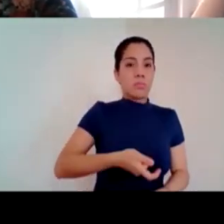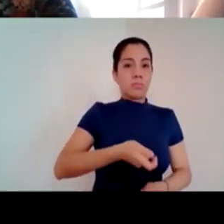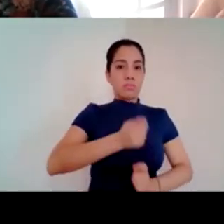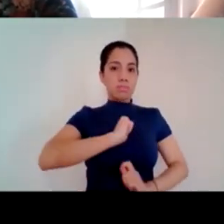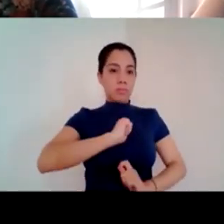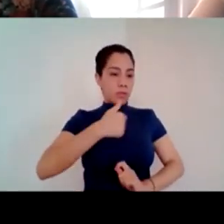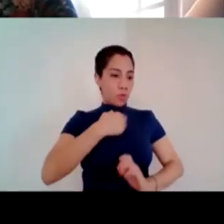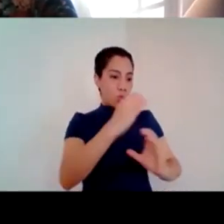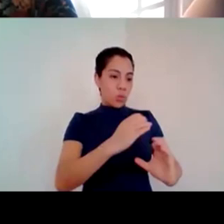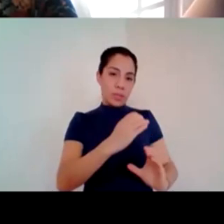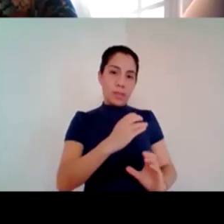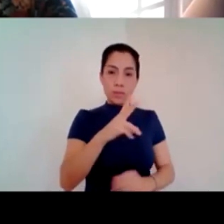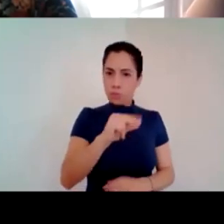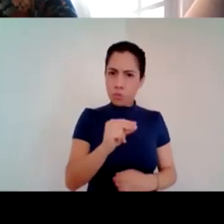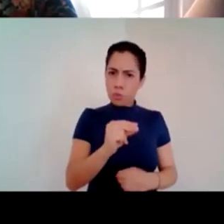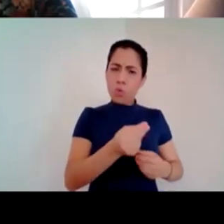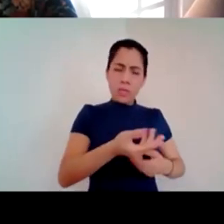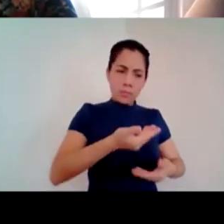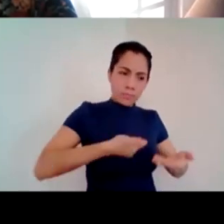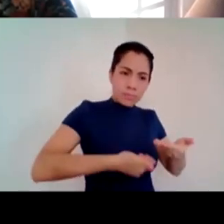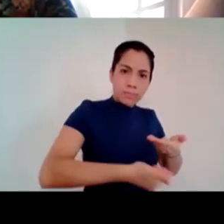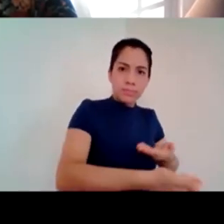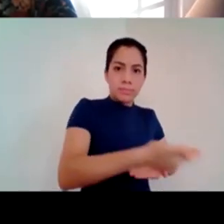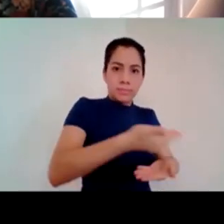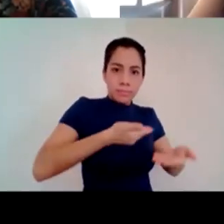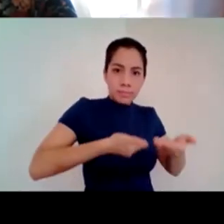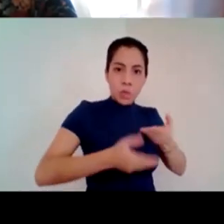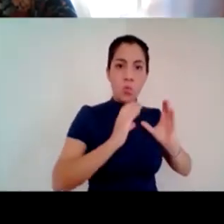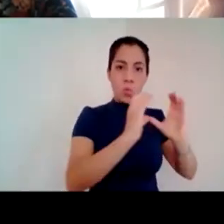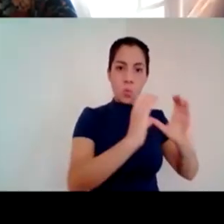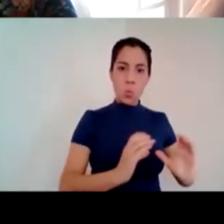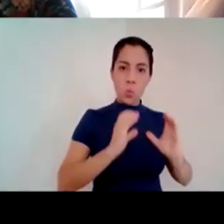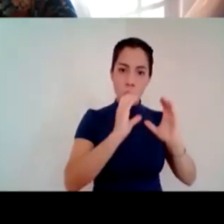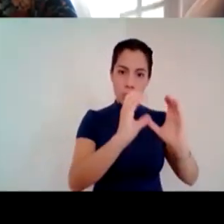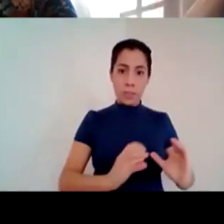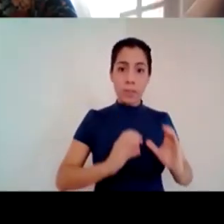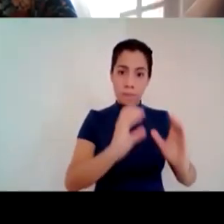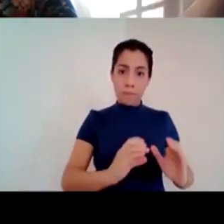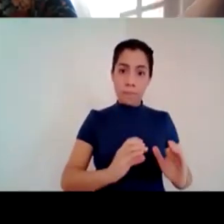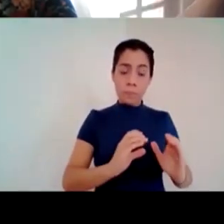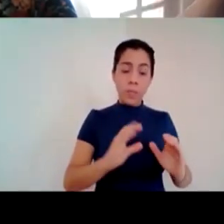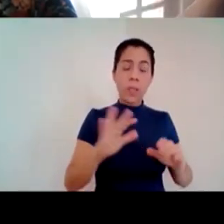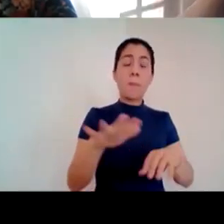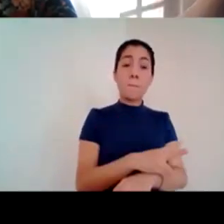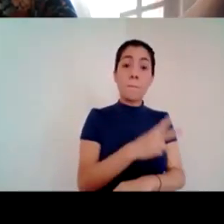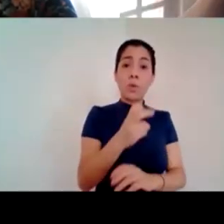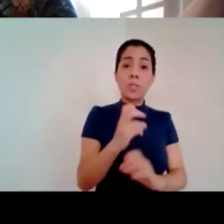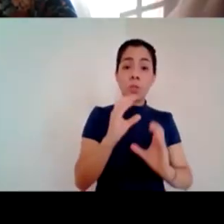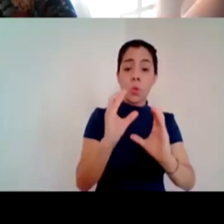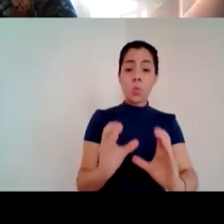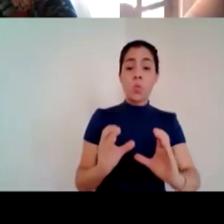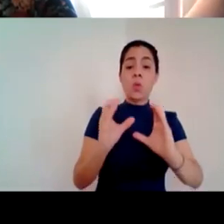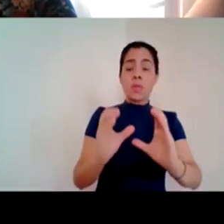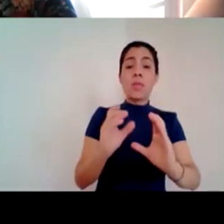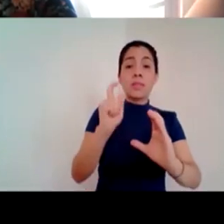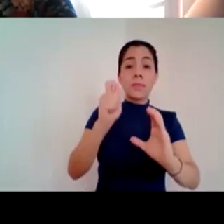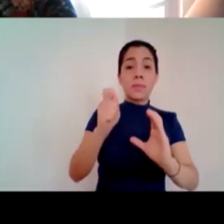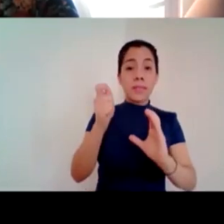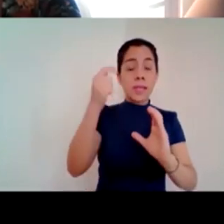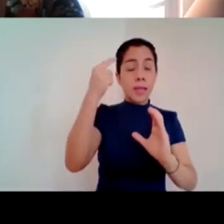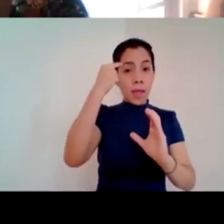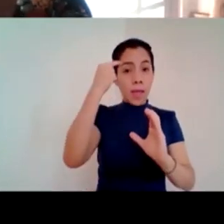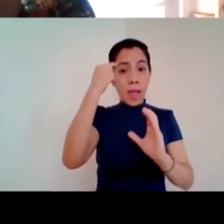lo que se quiera y esto me parece que el cuidar supone movernos con la razón sensible